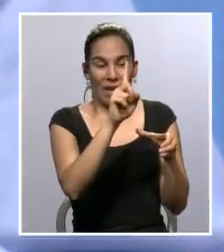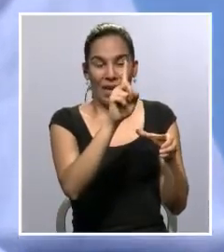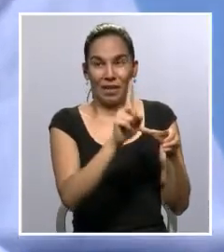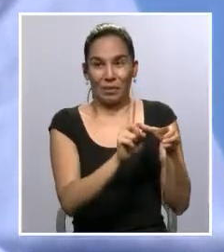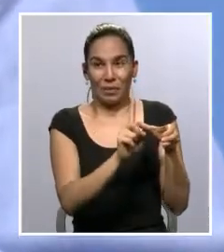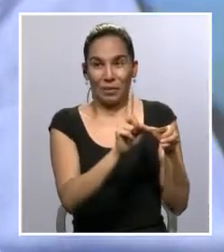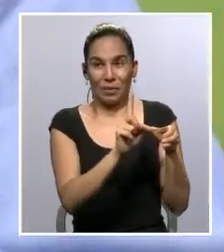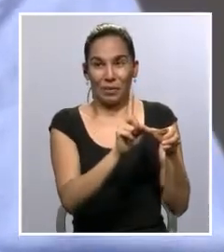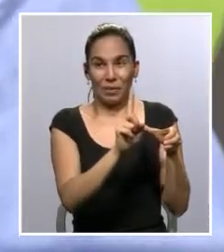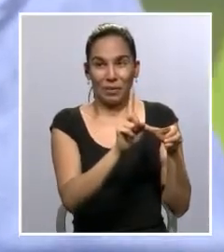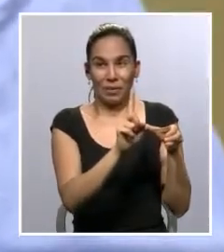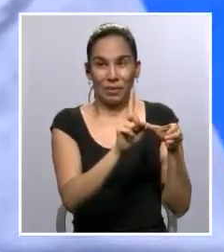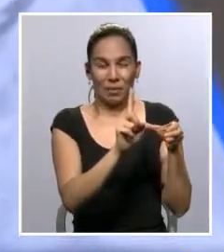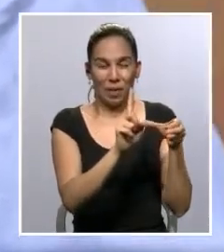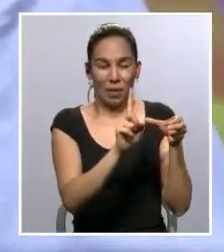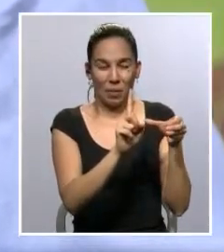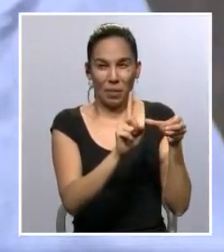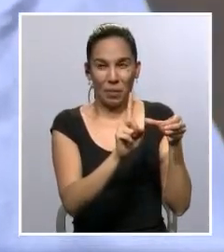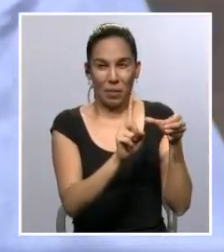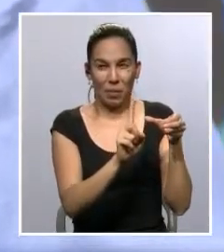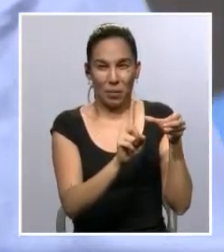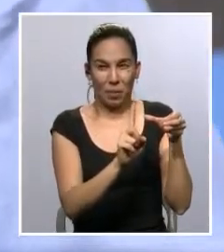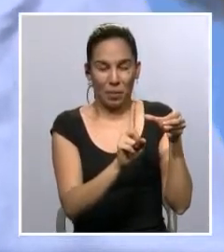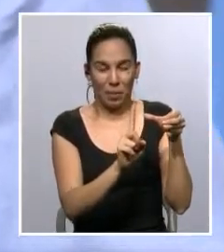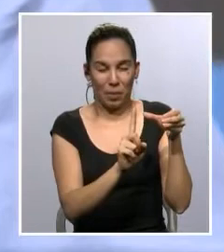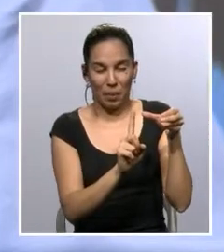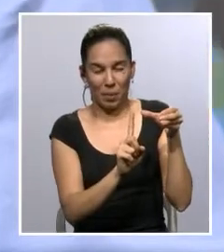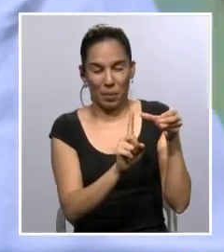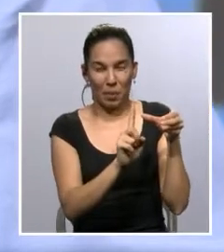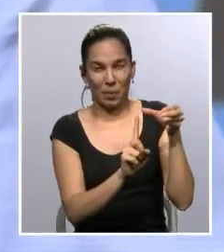levite. Más abajo, palillo.